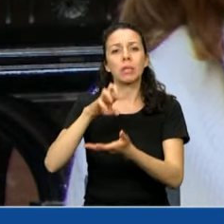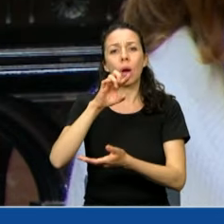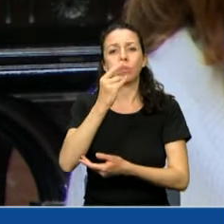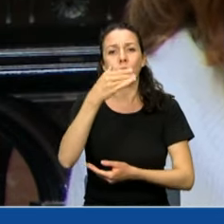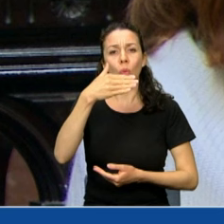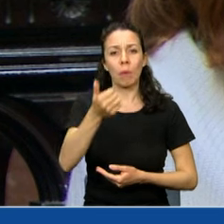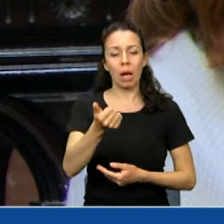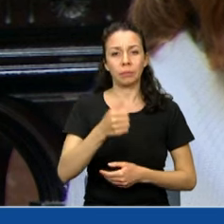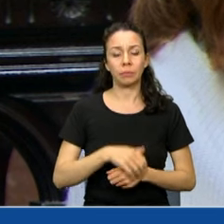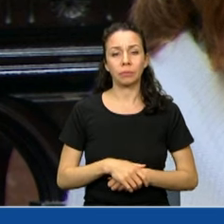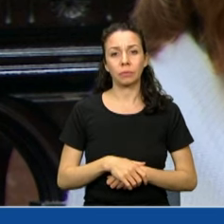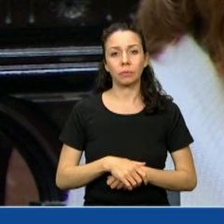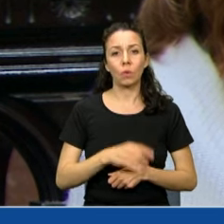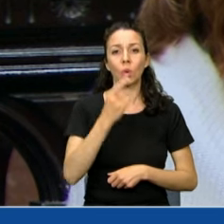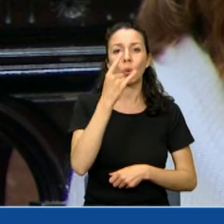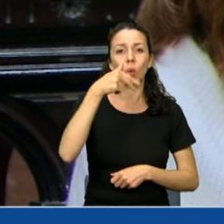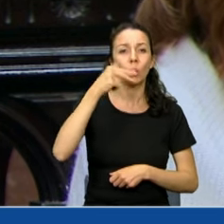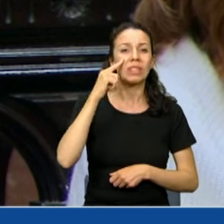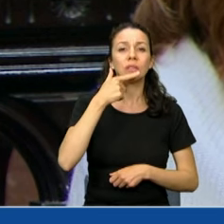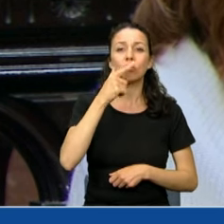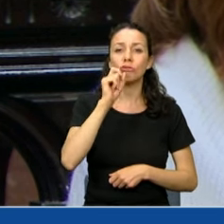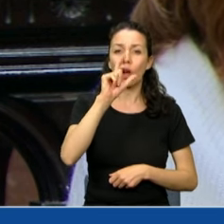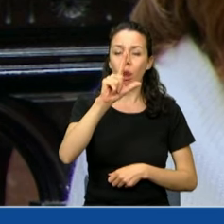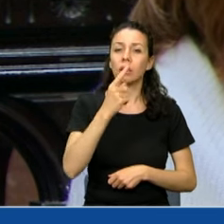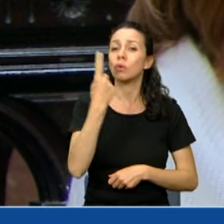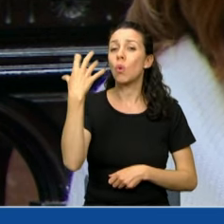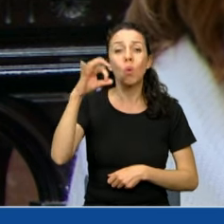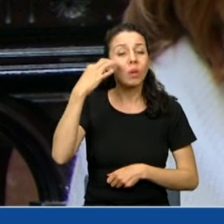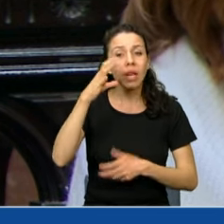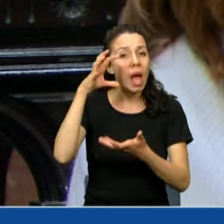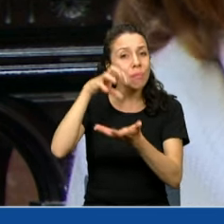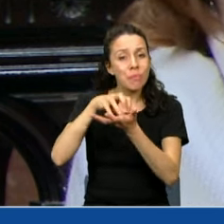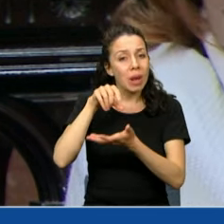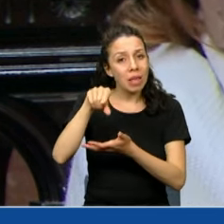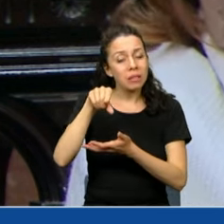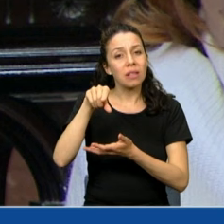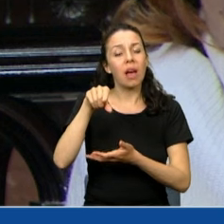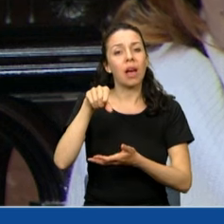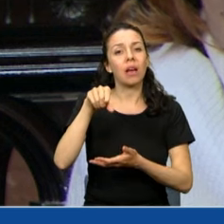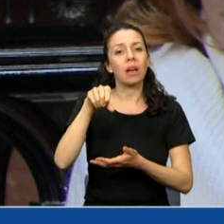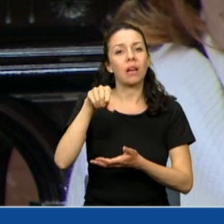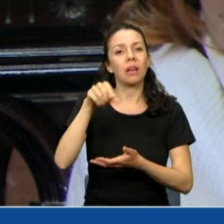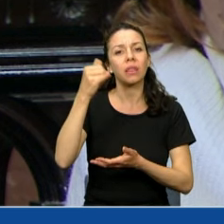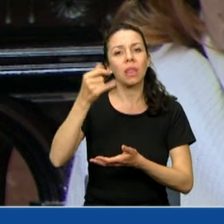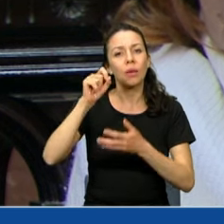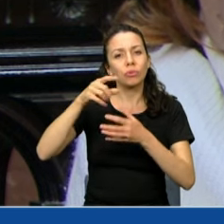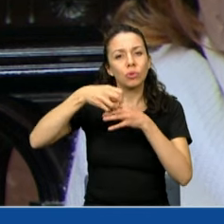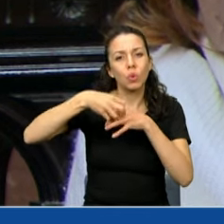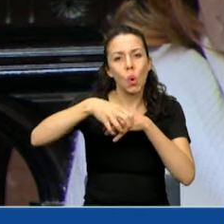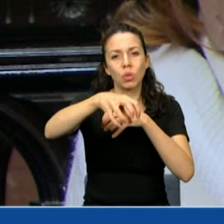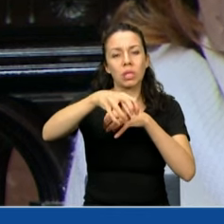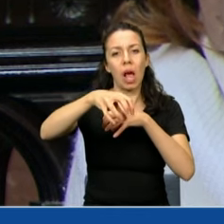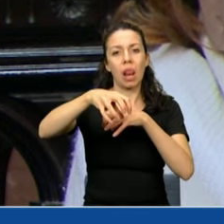Puma unisol que tiene la única empresa que tiene una sucursal o